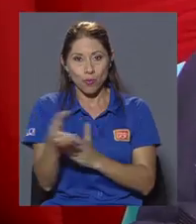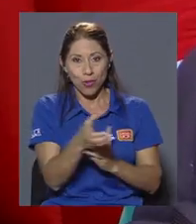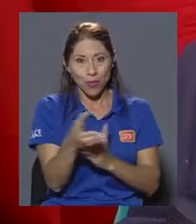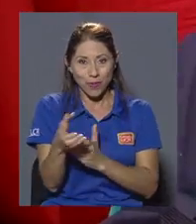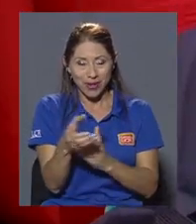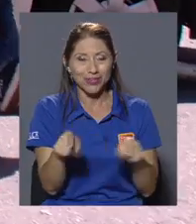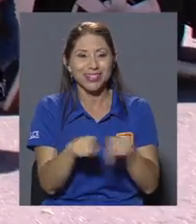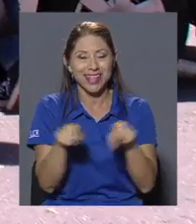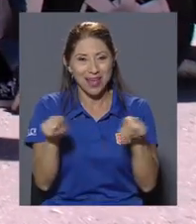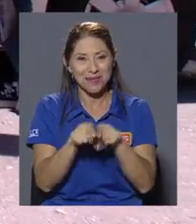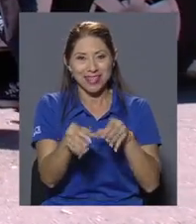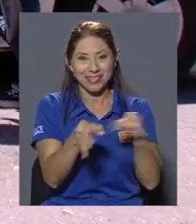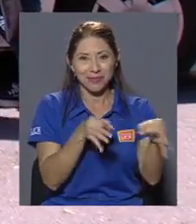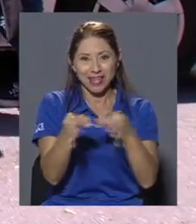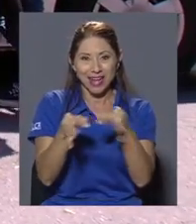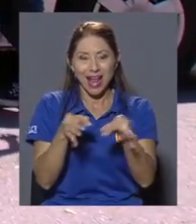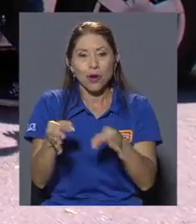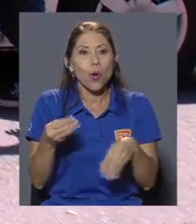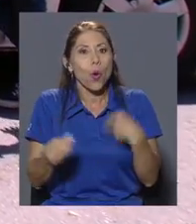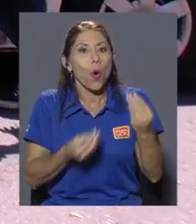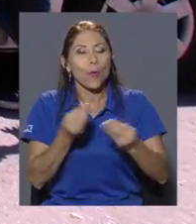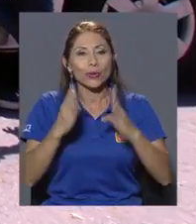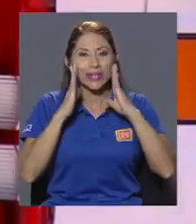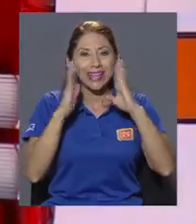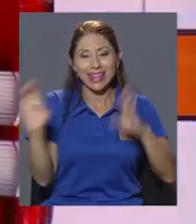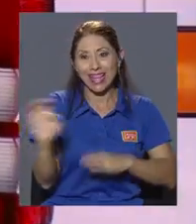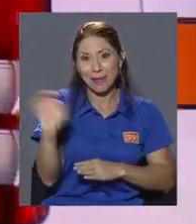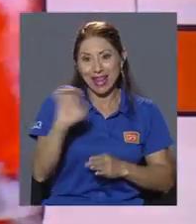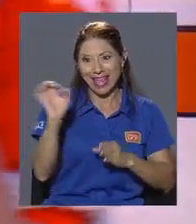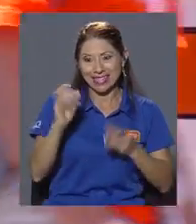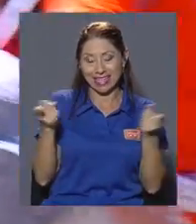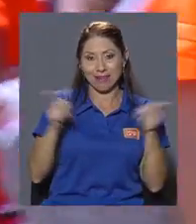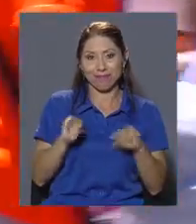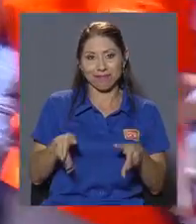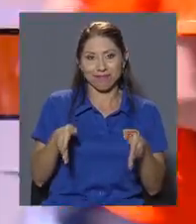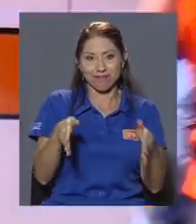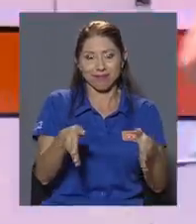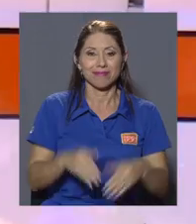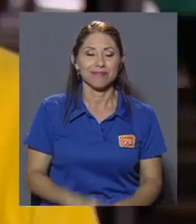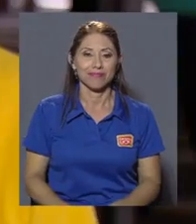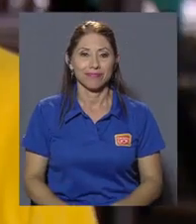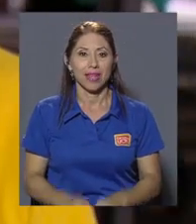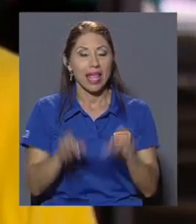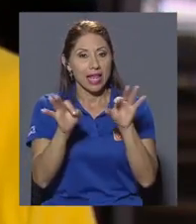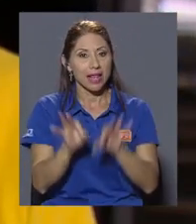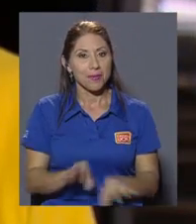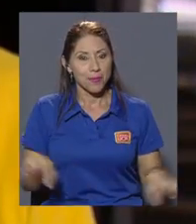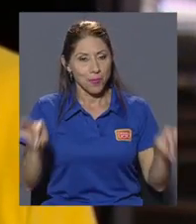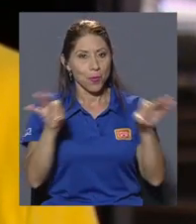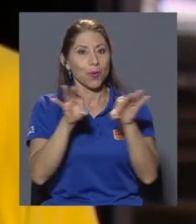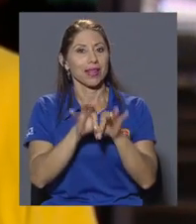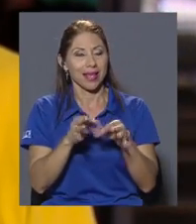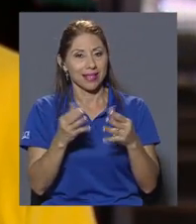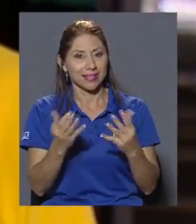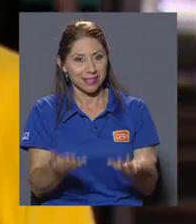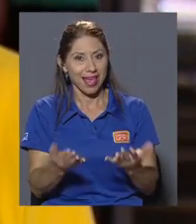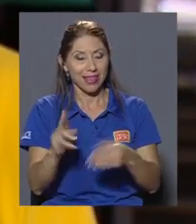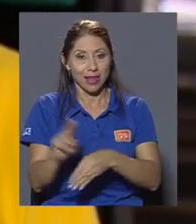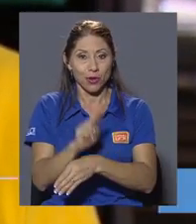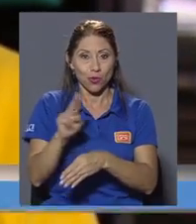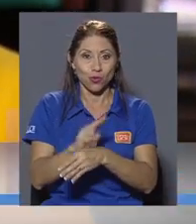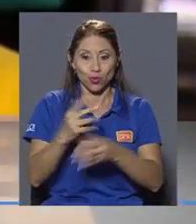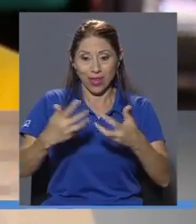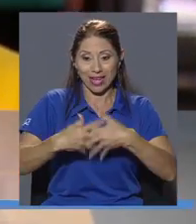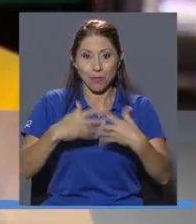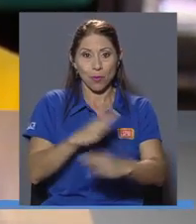de Bomberos también les explicaron cómo se atienden emergencias en la vía. La importancia de lo que es el